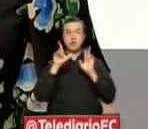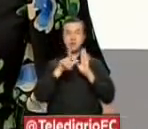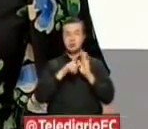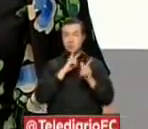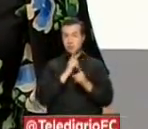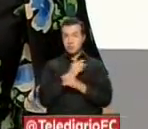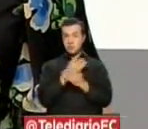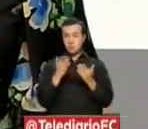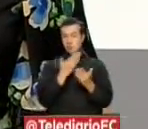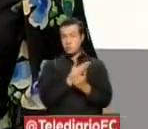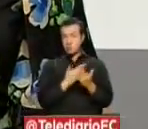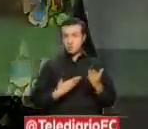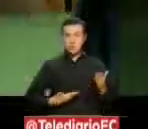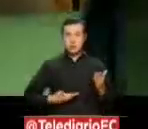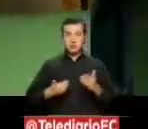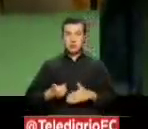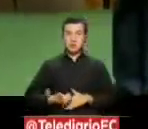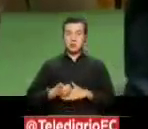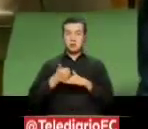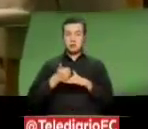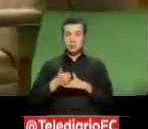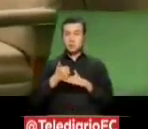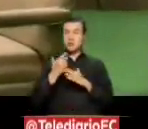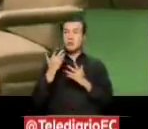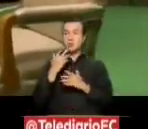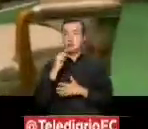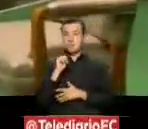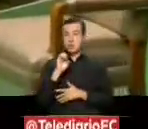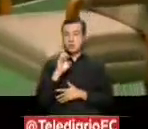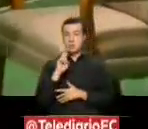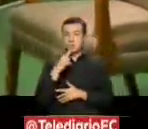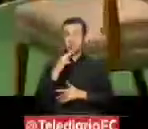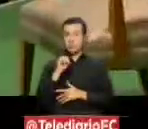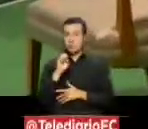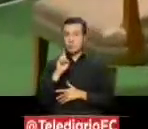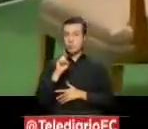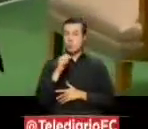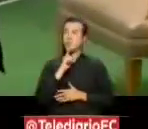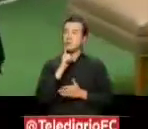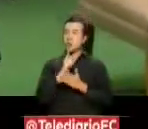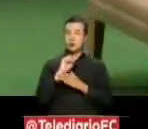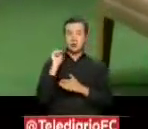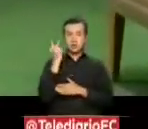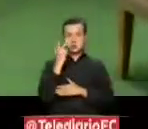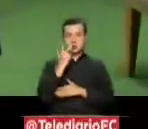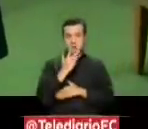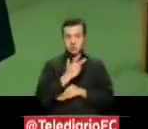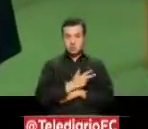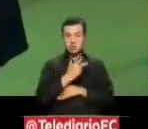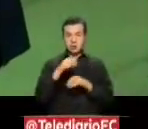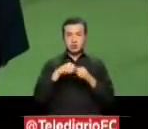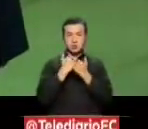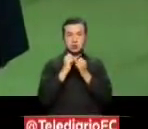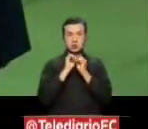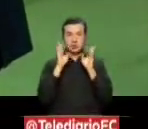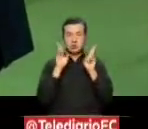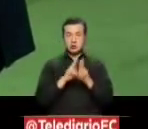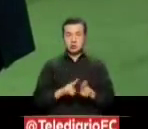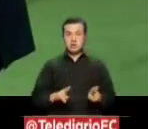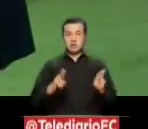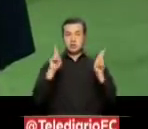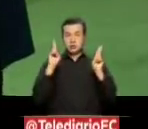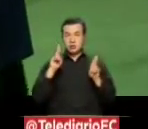6:36, 37 minutos ya. El presidente de la Autoridad Nacional Palestina, Mahmoud Abbas, defendió en la tercera jornada de la Asamblea General de Naciones Unidas